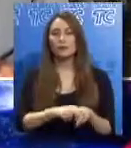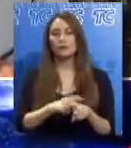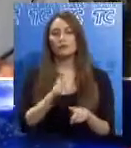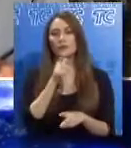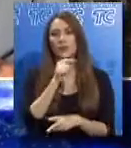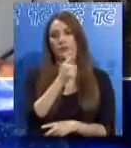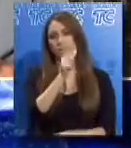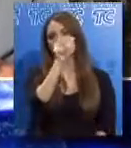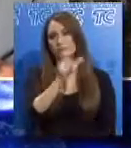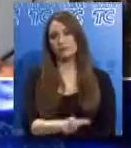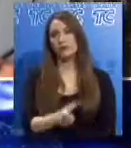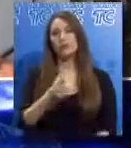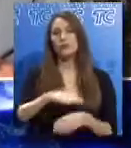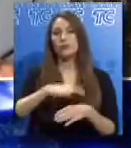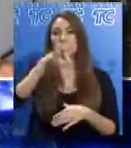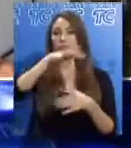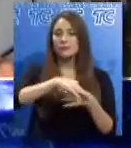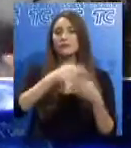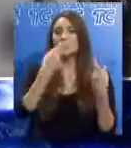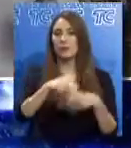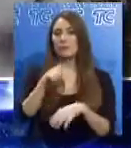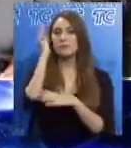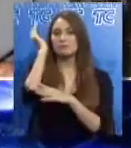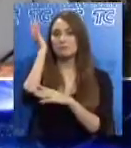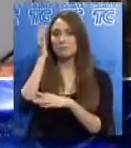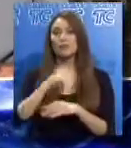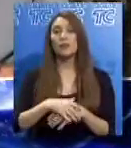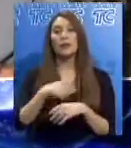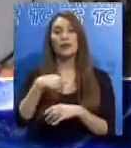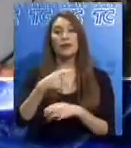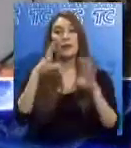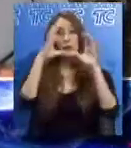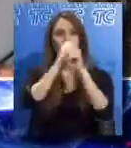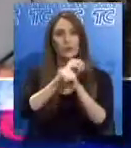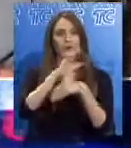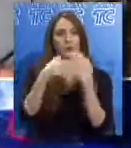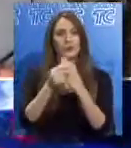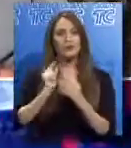presidente del Consejo Nacional Electoral, Juan Pablo Pozo. Obviamente en la noche les tendremos todos los detalles. Muy buenas tardes.